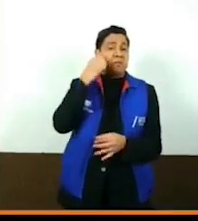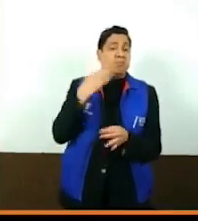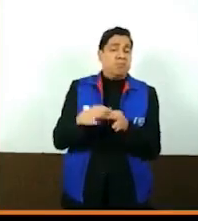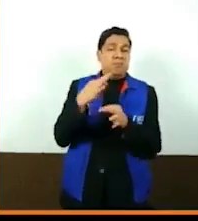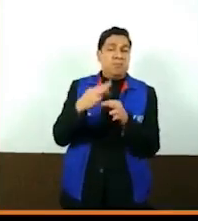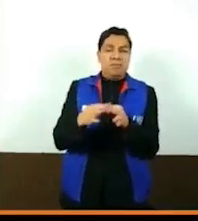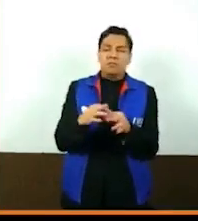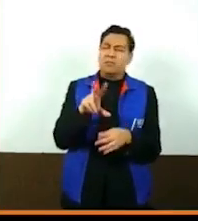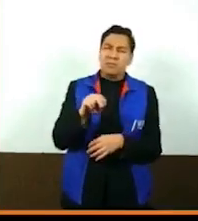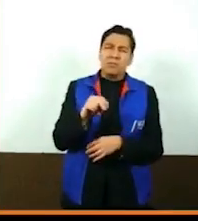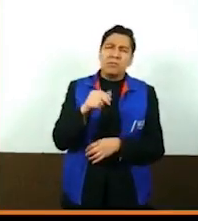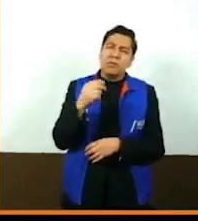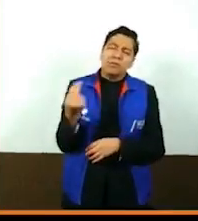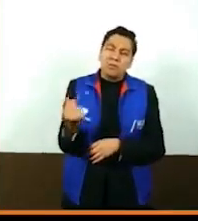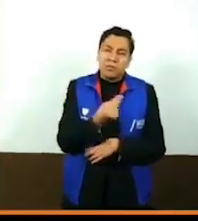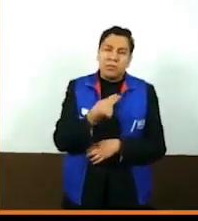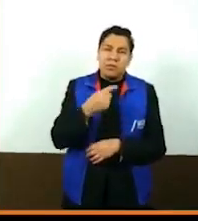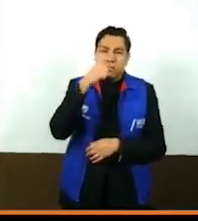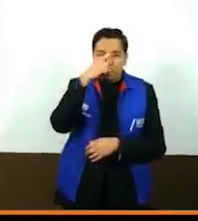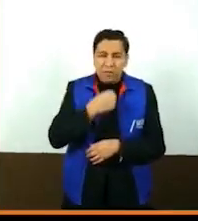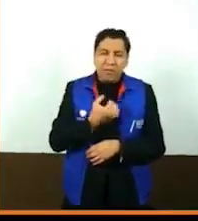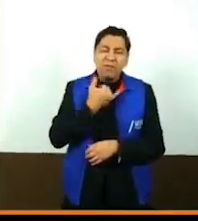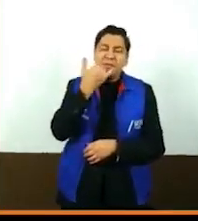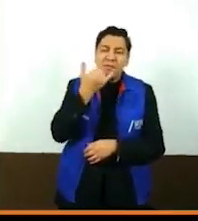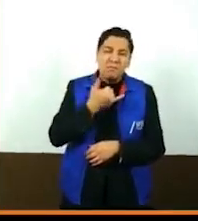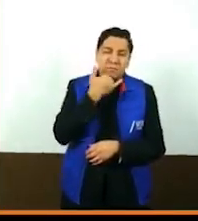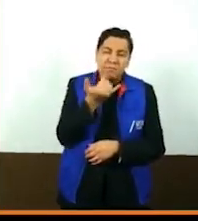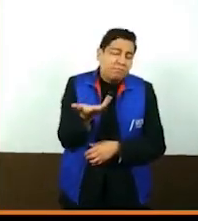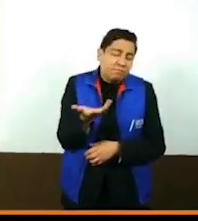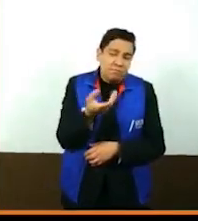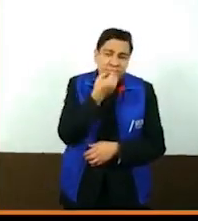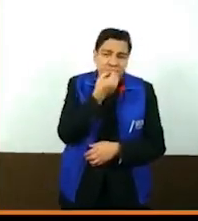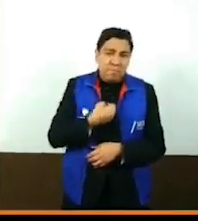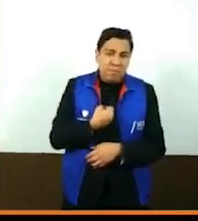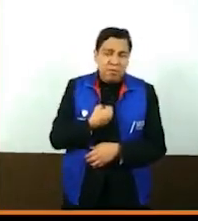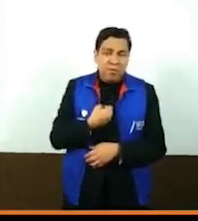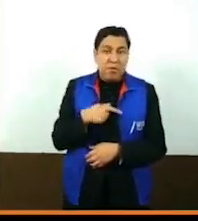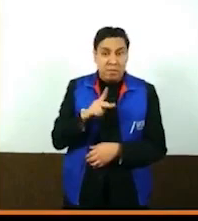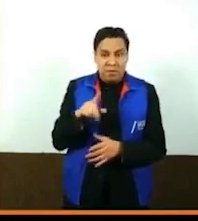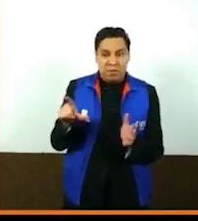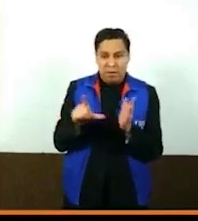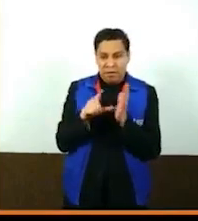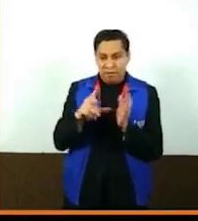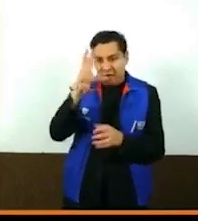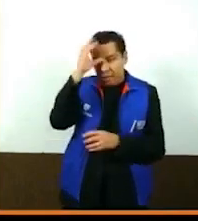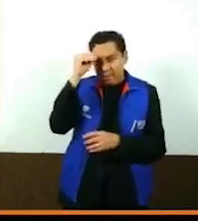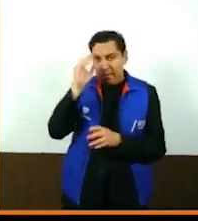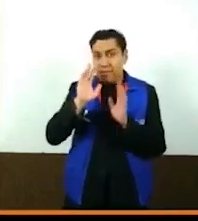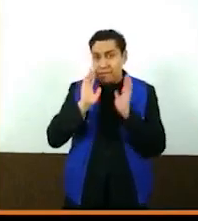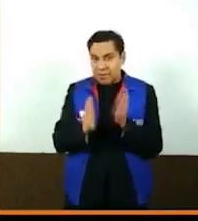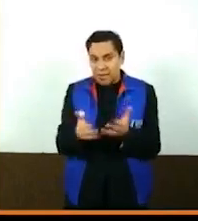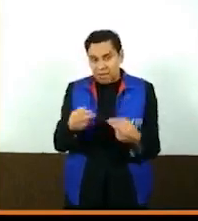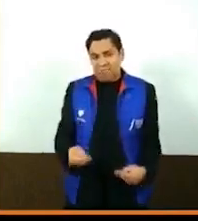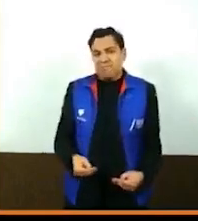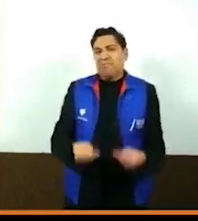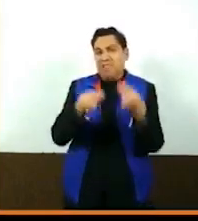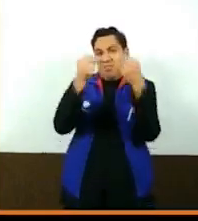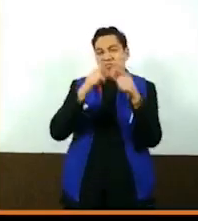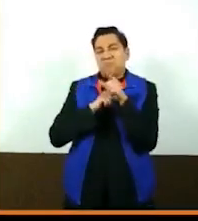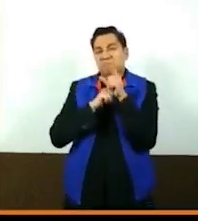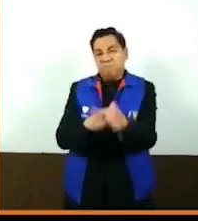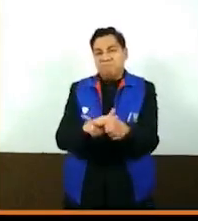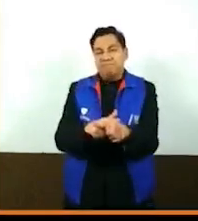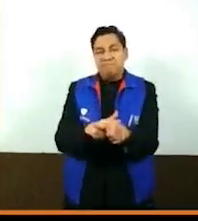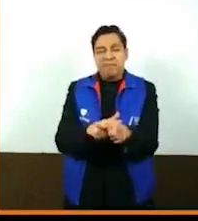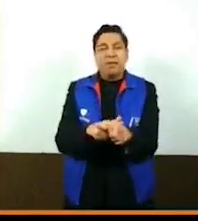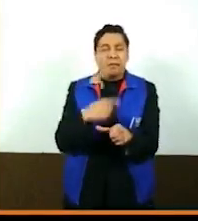Es de equivocarse muchas veces, pensar en el negocio. Y la otra cosa que me quedo así como grabadísimo es, pongan metas a los empleados.